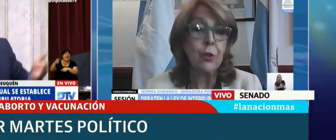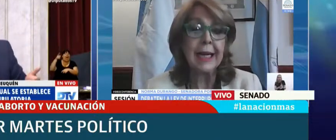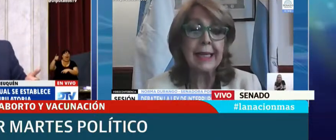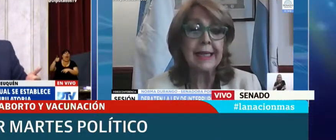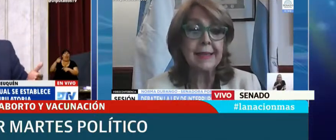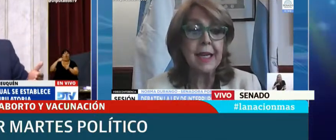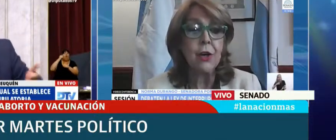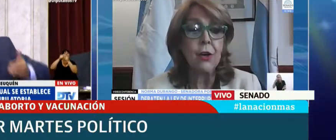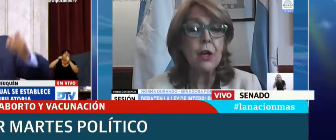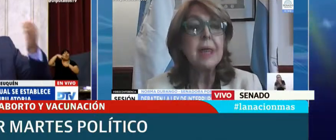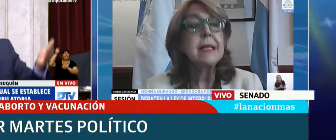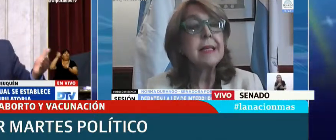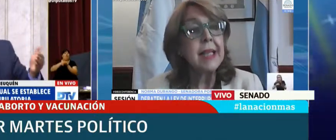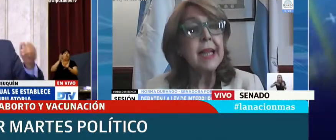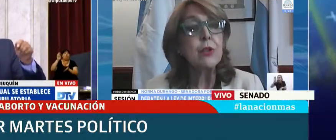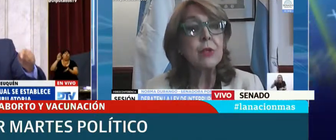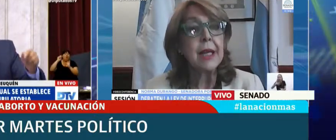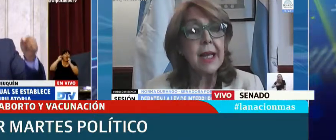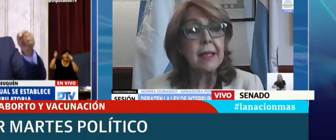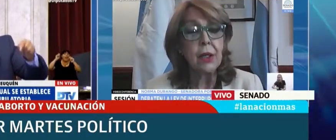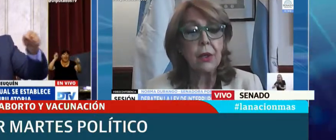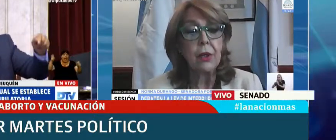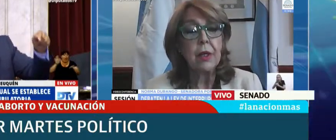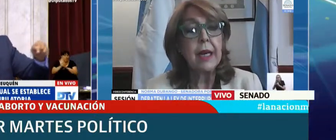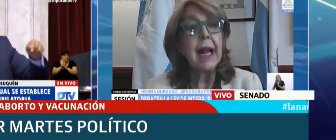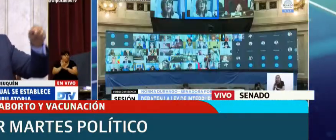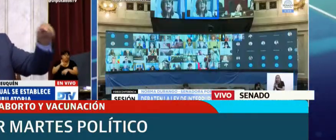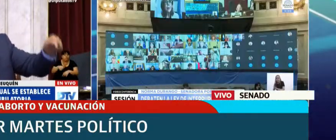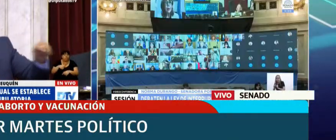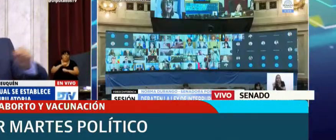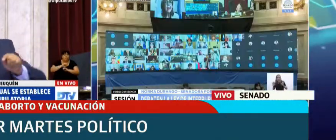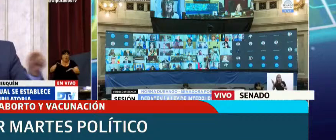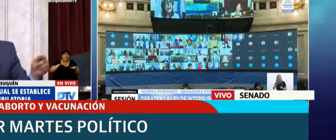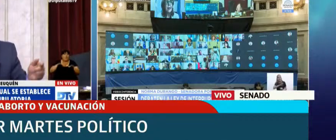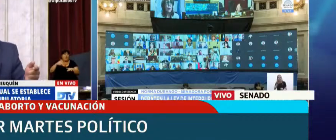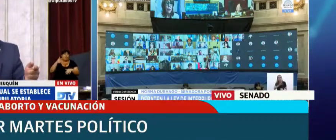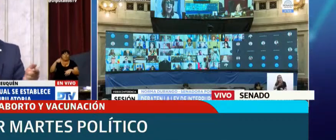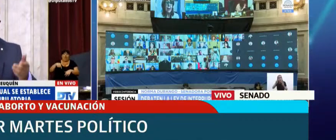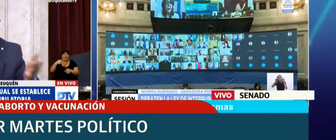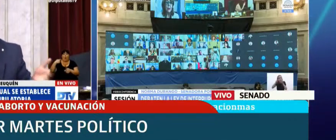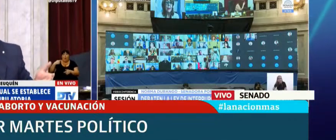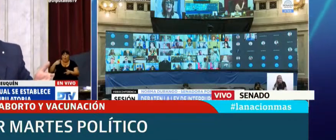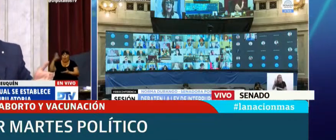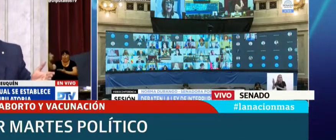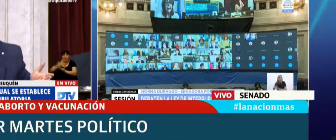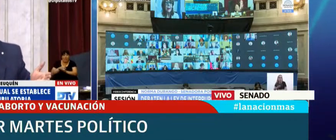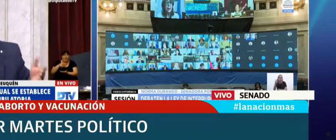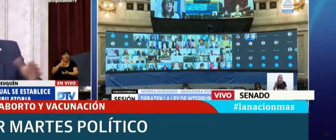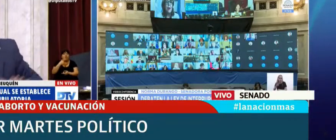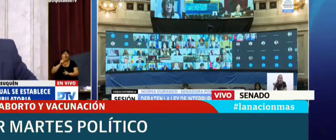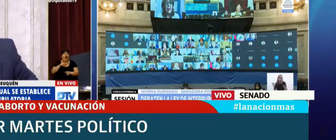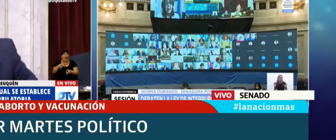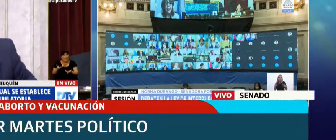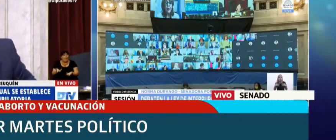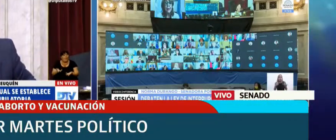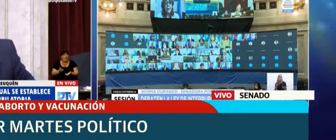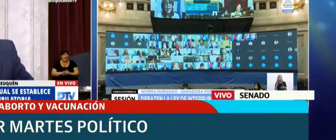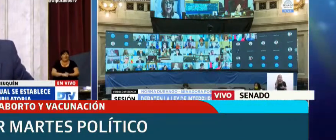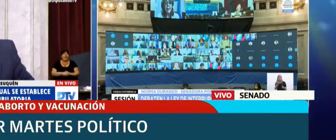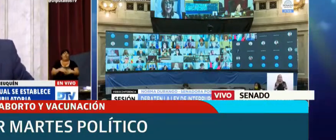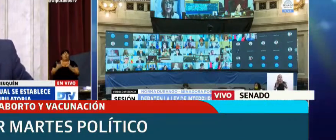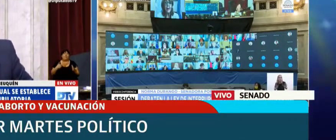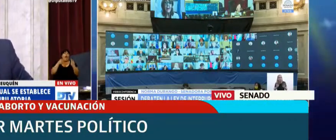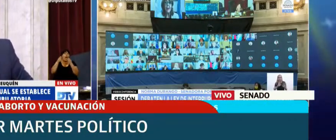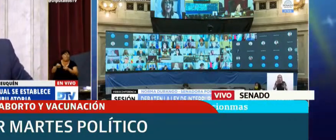recordemos que cristina aquino estuvo muy enojada en su momento porque se enteró por los medios y a través de vino a ibarra que se iba a tratar que se iba a mandar